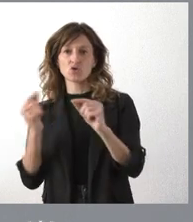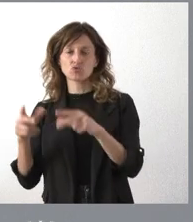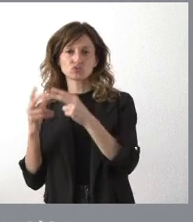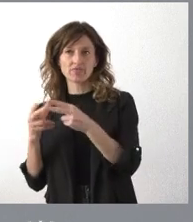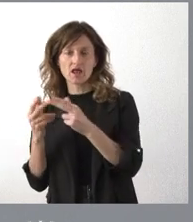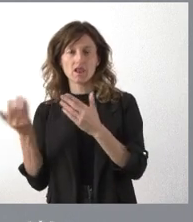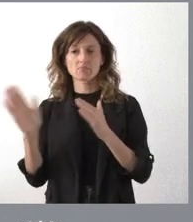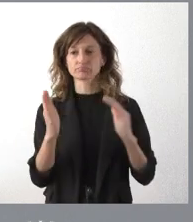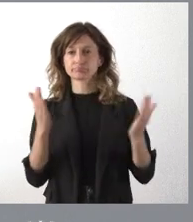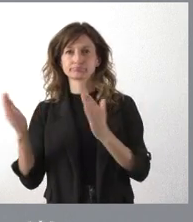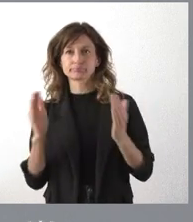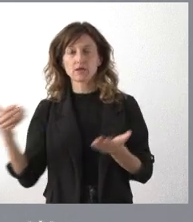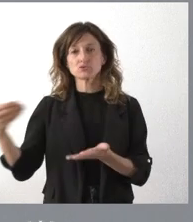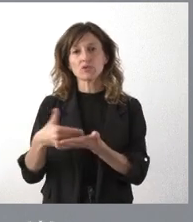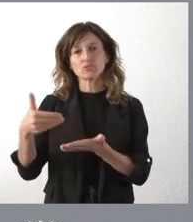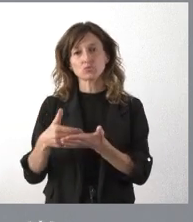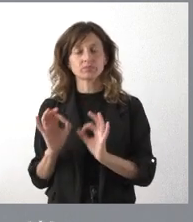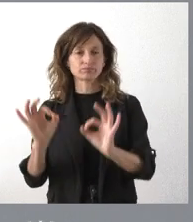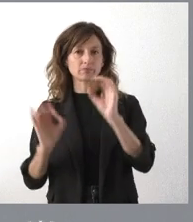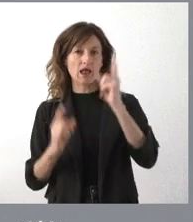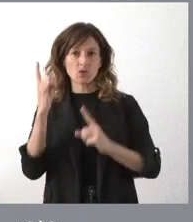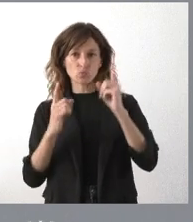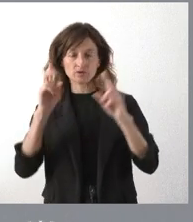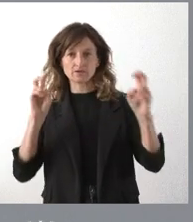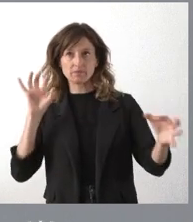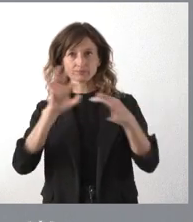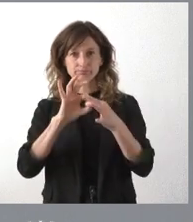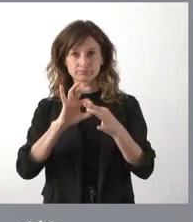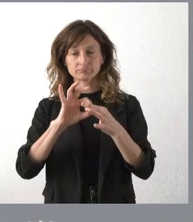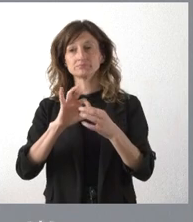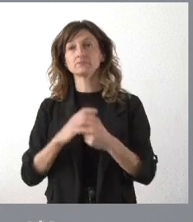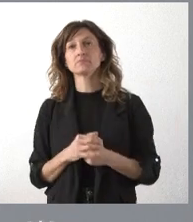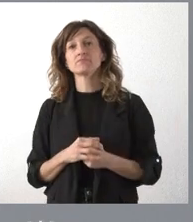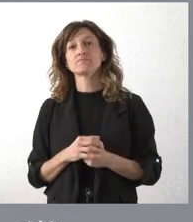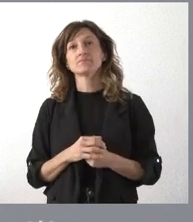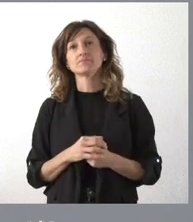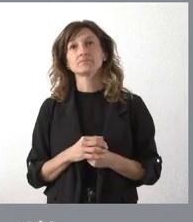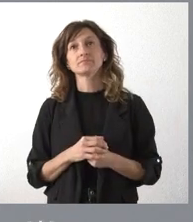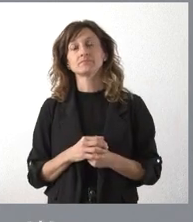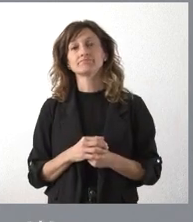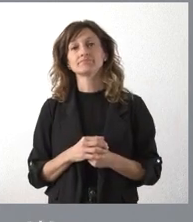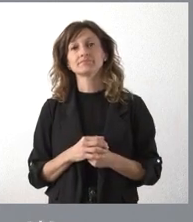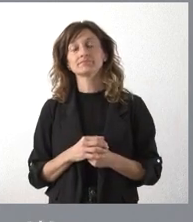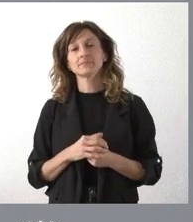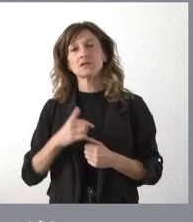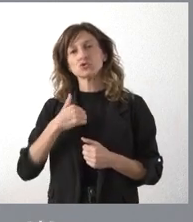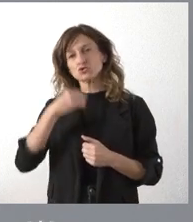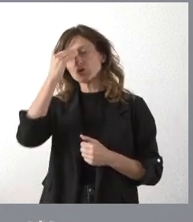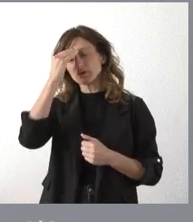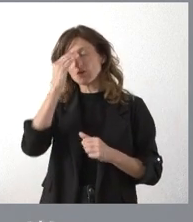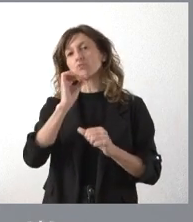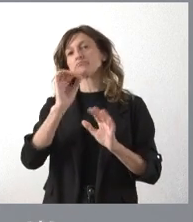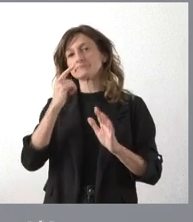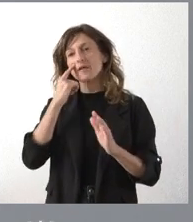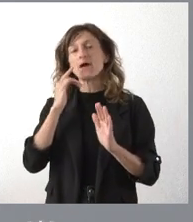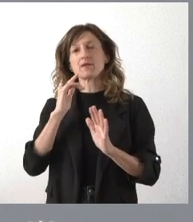presentado algunas solicitudes específicas en relación con esta cuestión Bueno yo creo que dejemos trabajar por un lado Los